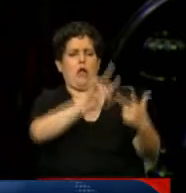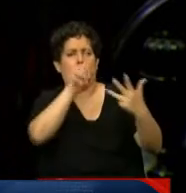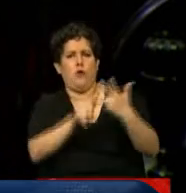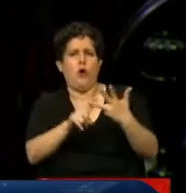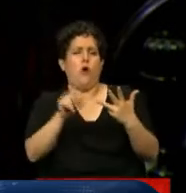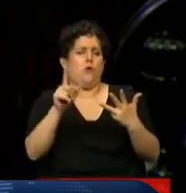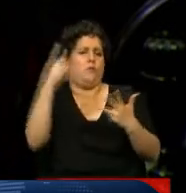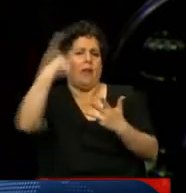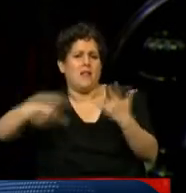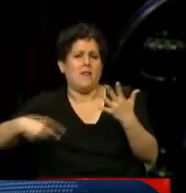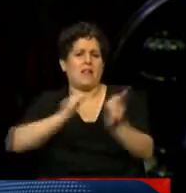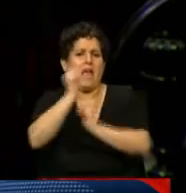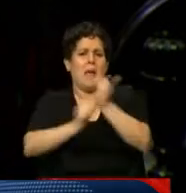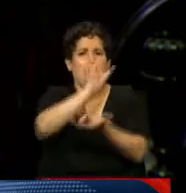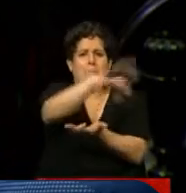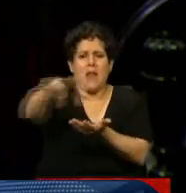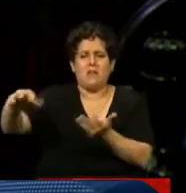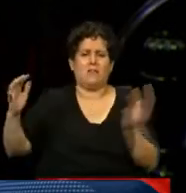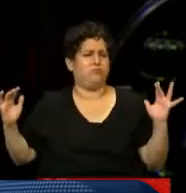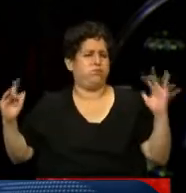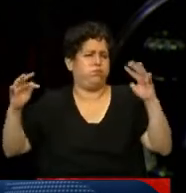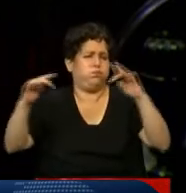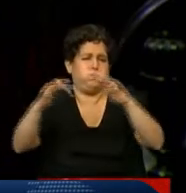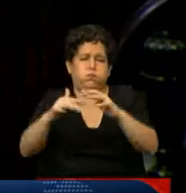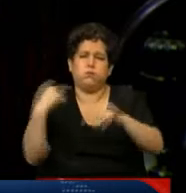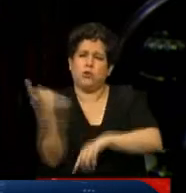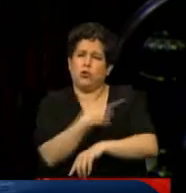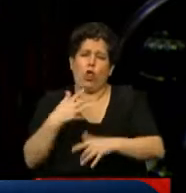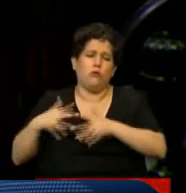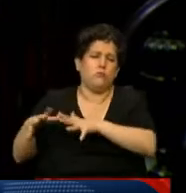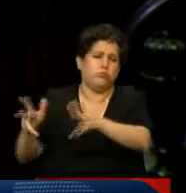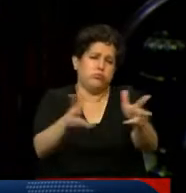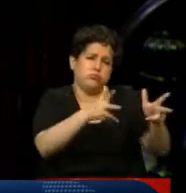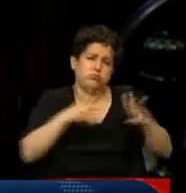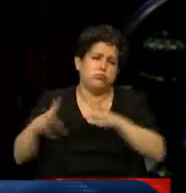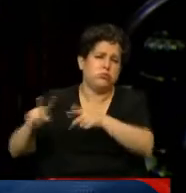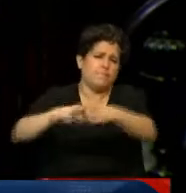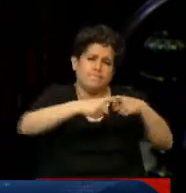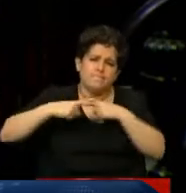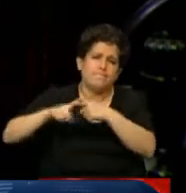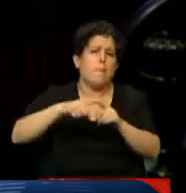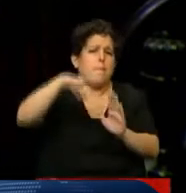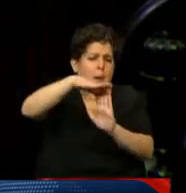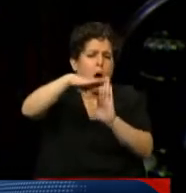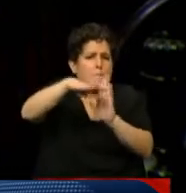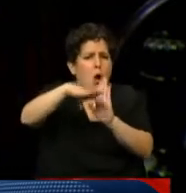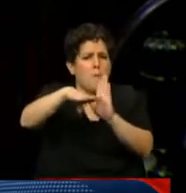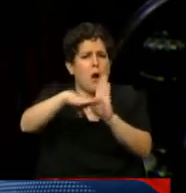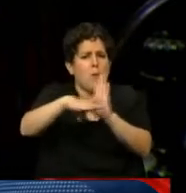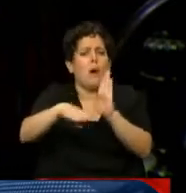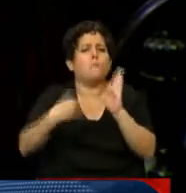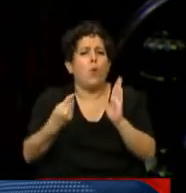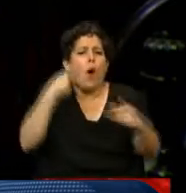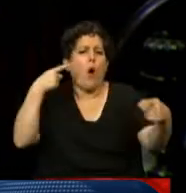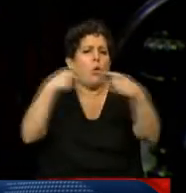organizaciones empresariales, discutimos las pautas del programa que queremos aprobar y